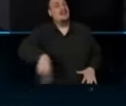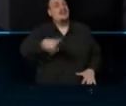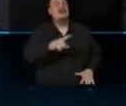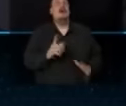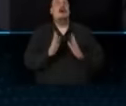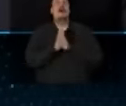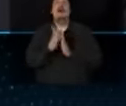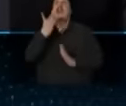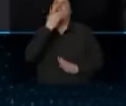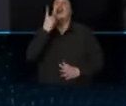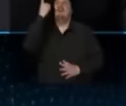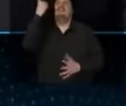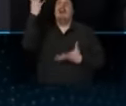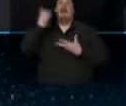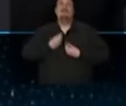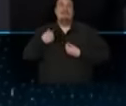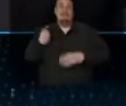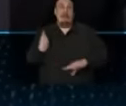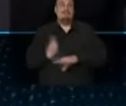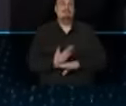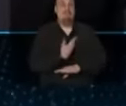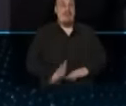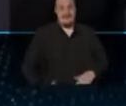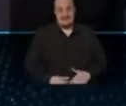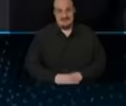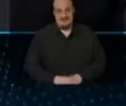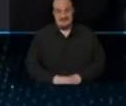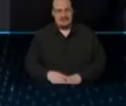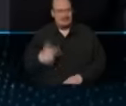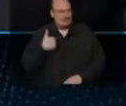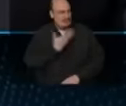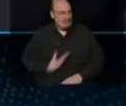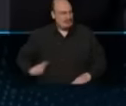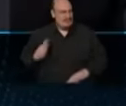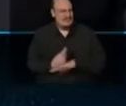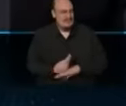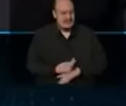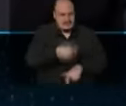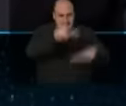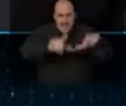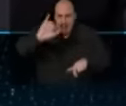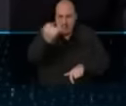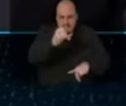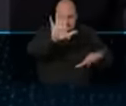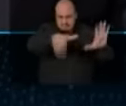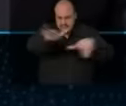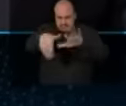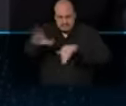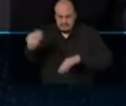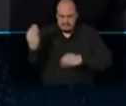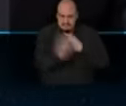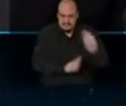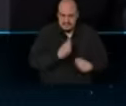que menos conocía, evidentemente, Milei, porque confundía... Se dio cuenta, creo, Milei, que estaba pasándola mal, y ahí es cuando dijo, no lo